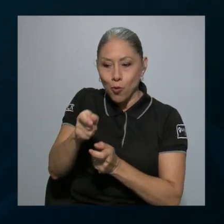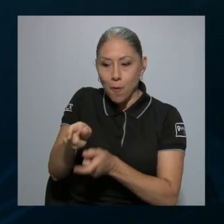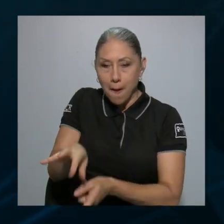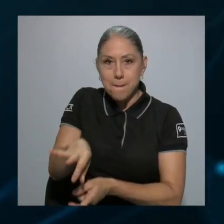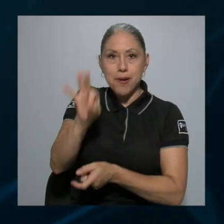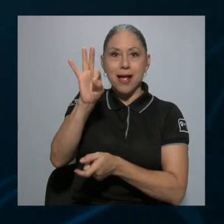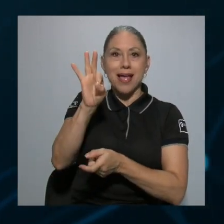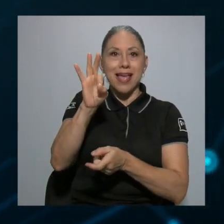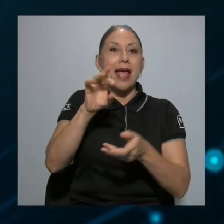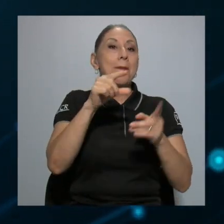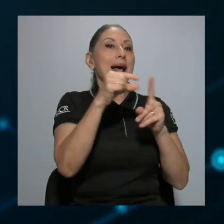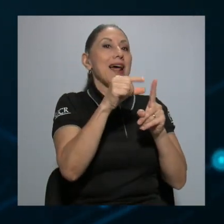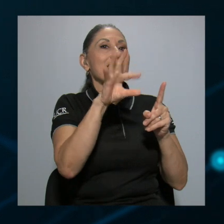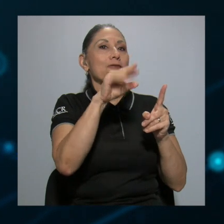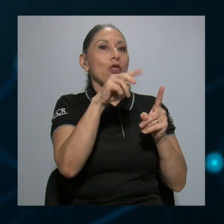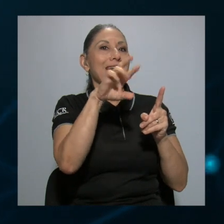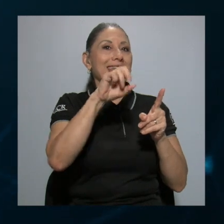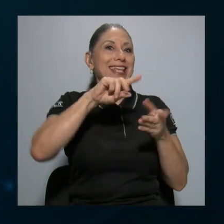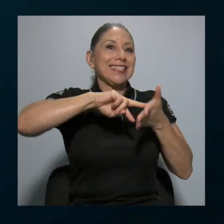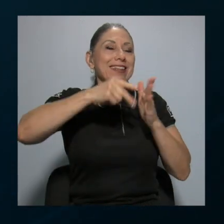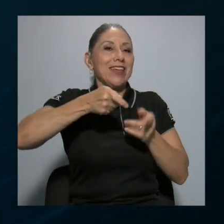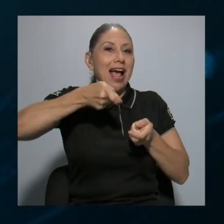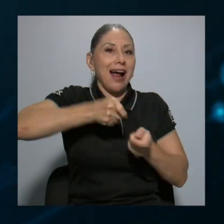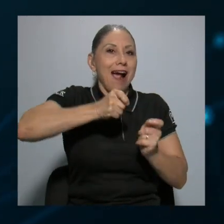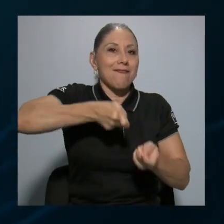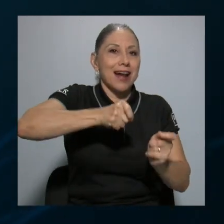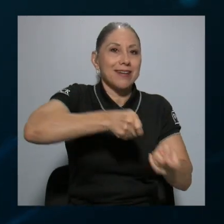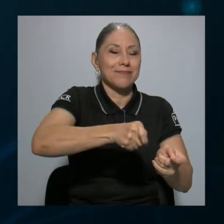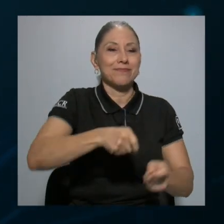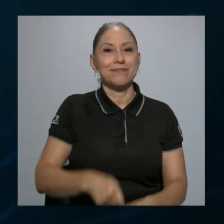fodere, que significa cavar.